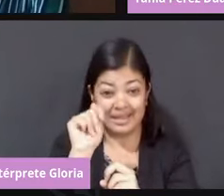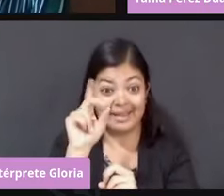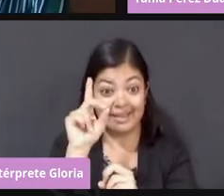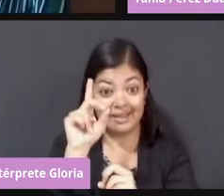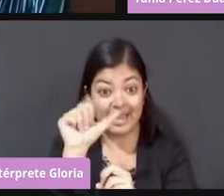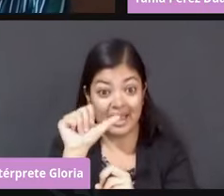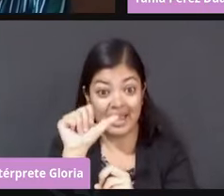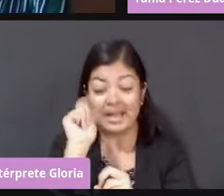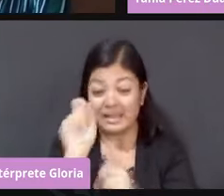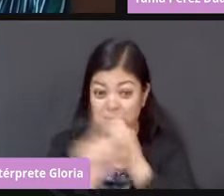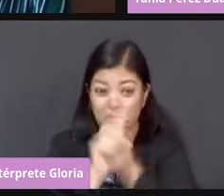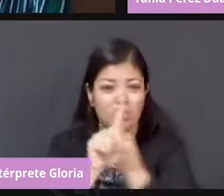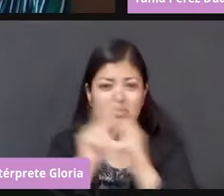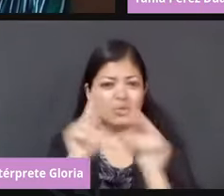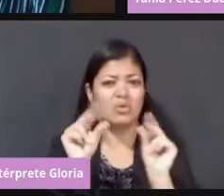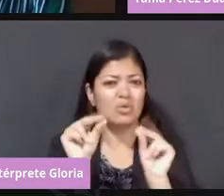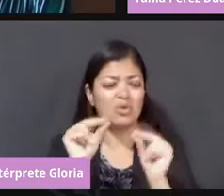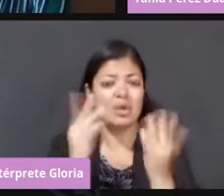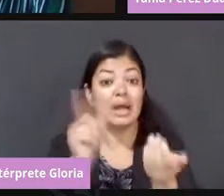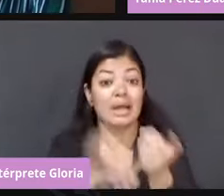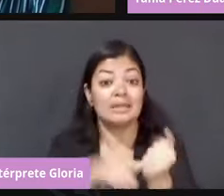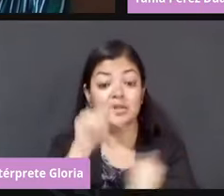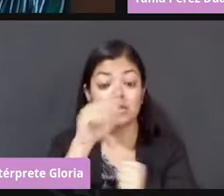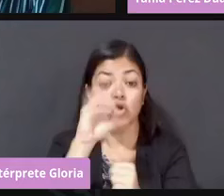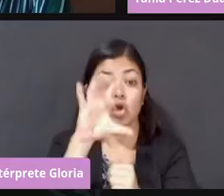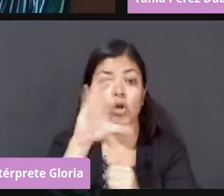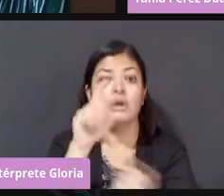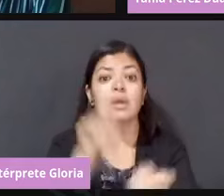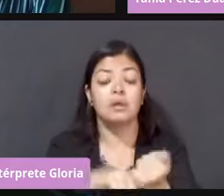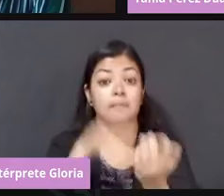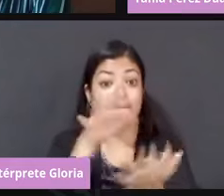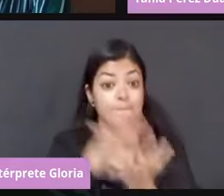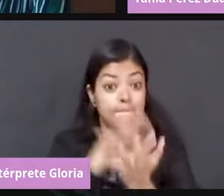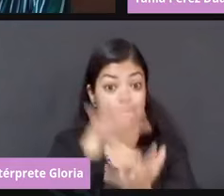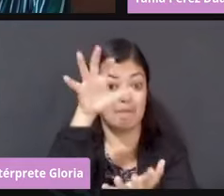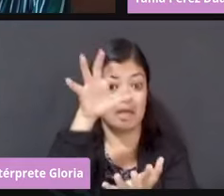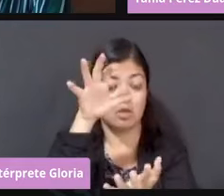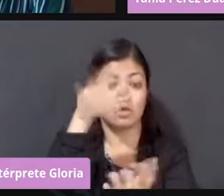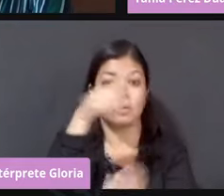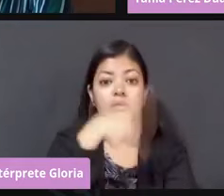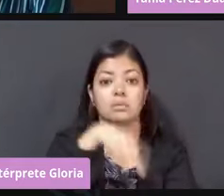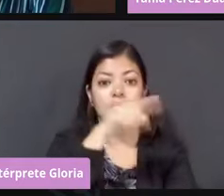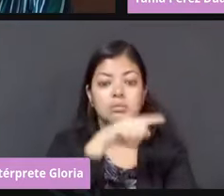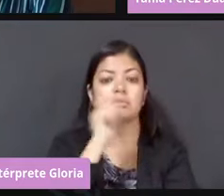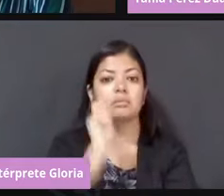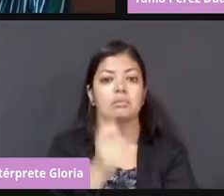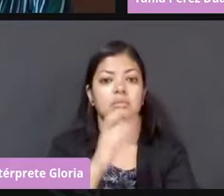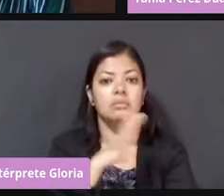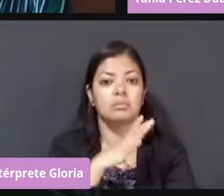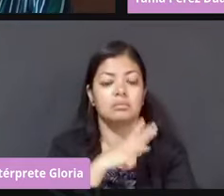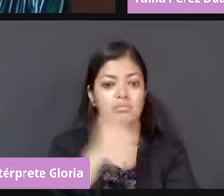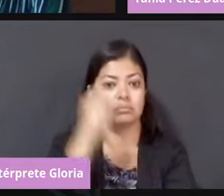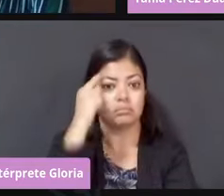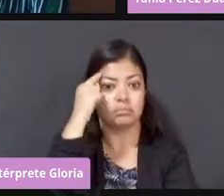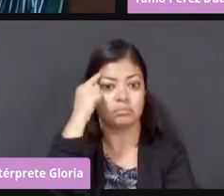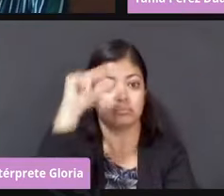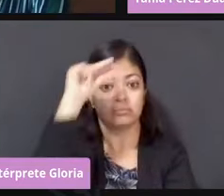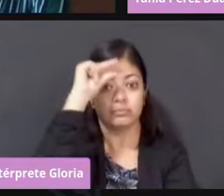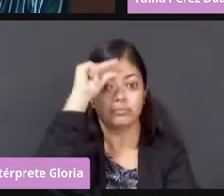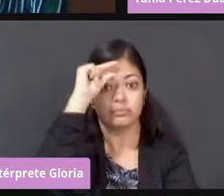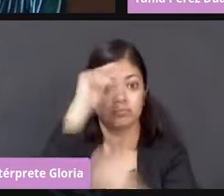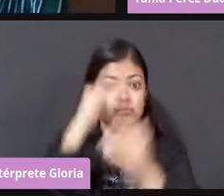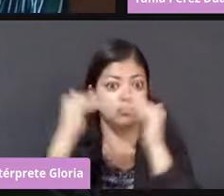aprendizaje, porque algo importante en el TOC es que la mayoría tienen un coeficiente intelectual alto. O sea, eso